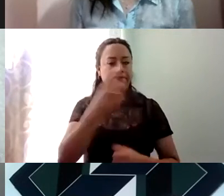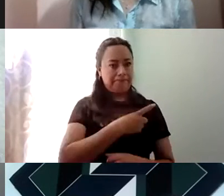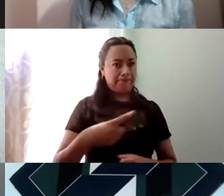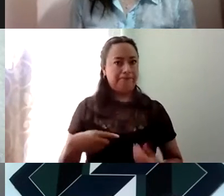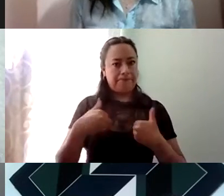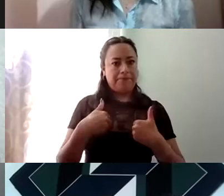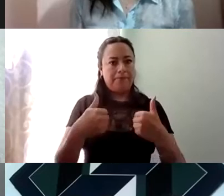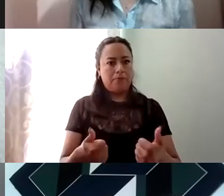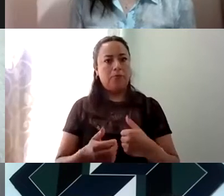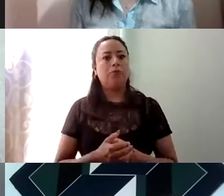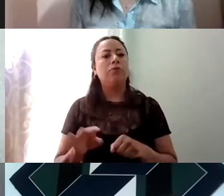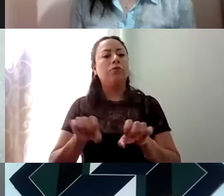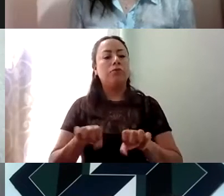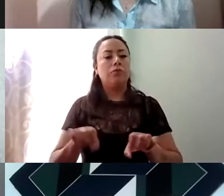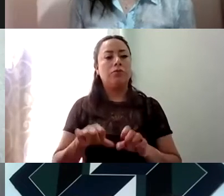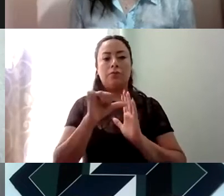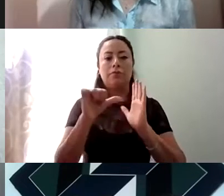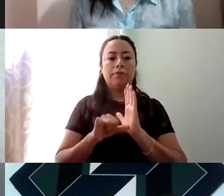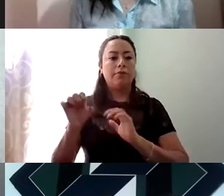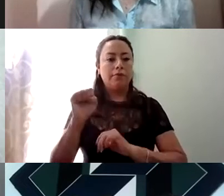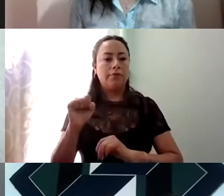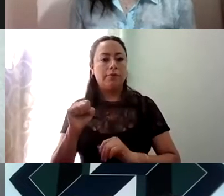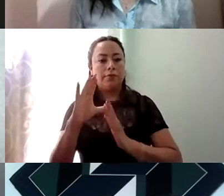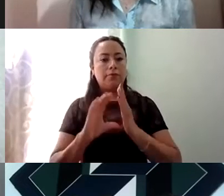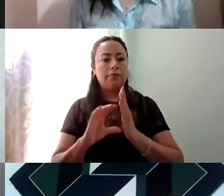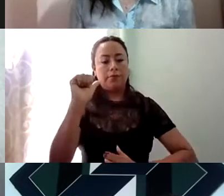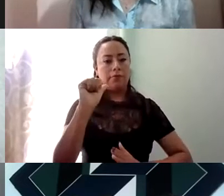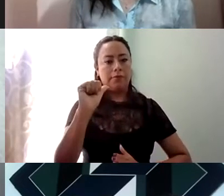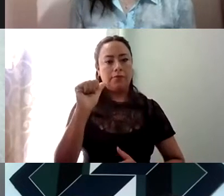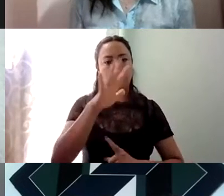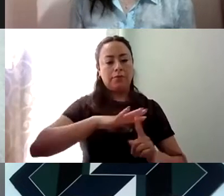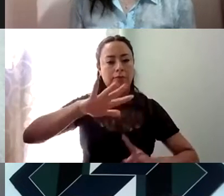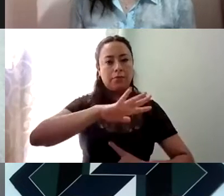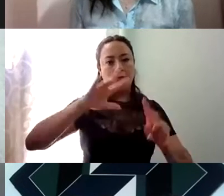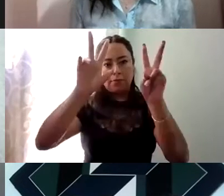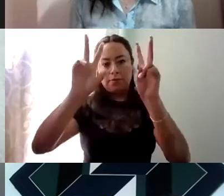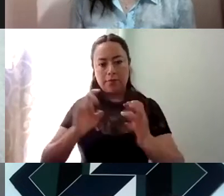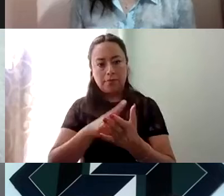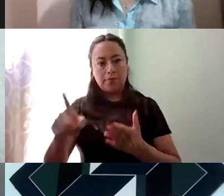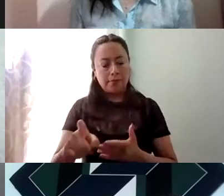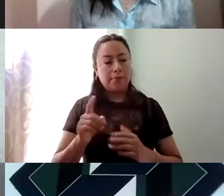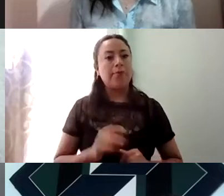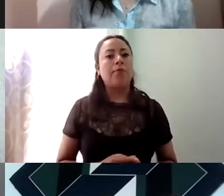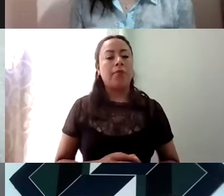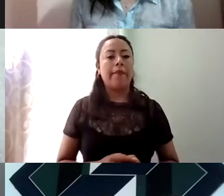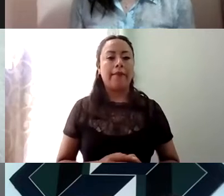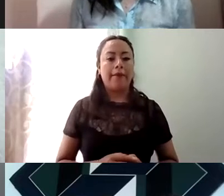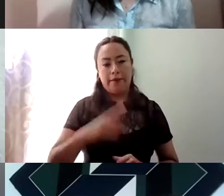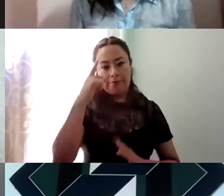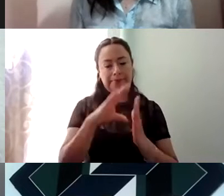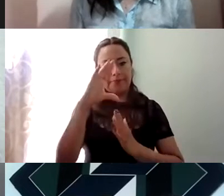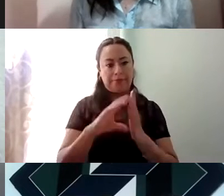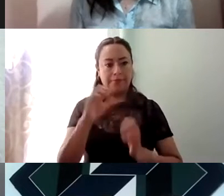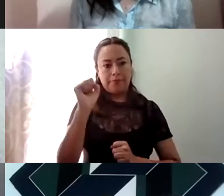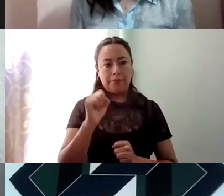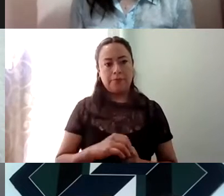mandata como blindaje el artículo 70 de la Constitución local en materia de derechos y libertades reconocidos para esta ciudad en la Constitución y leyes que